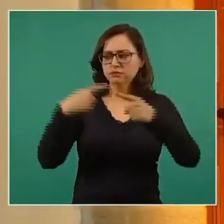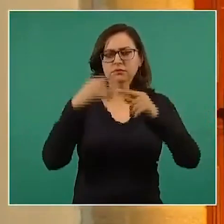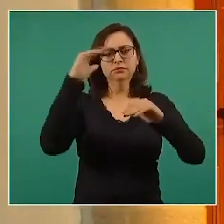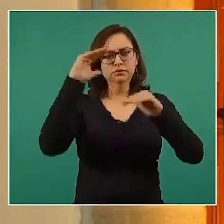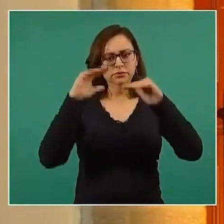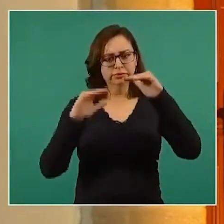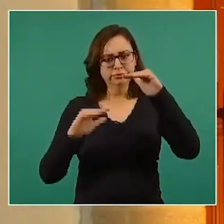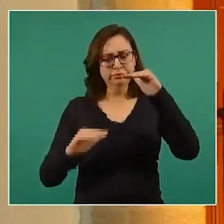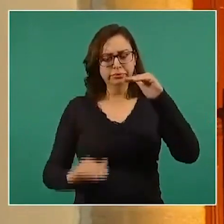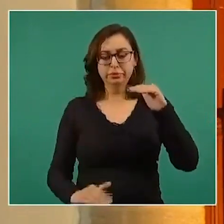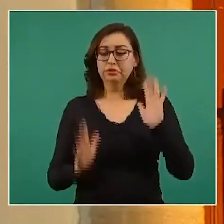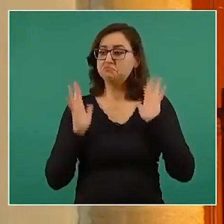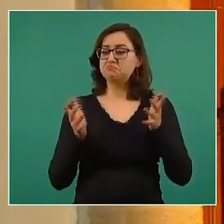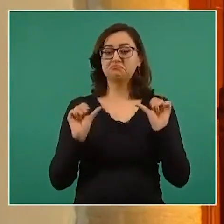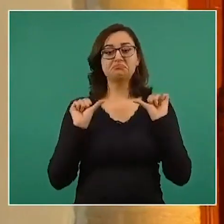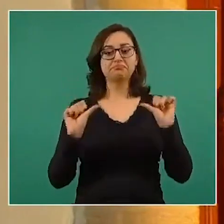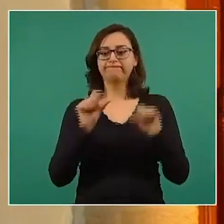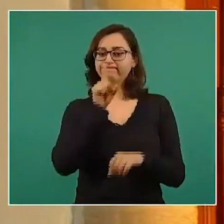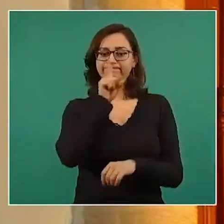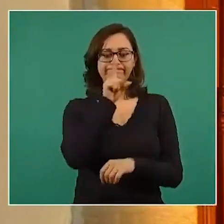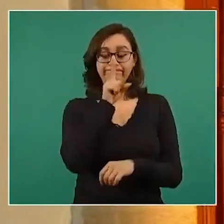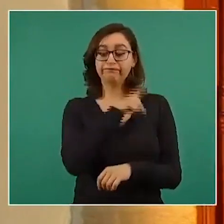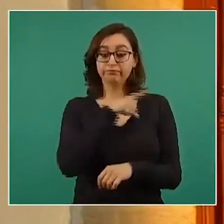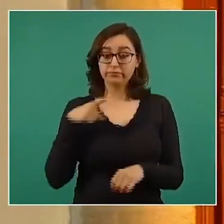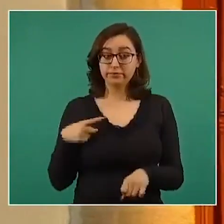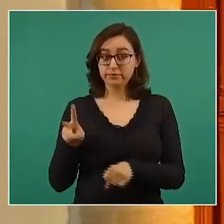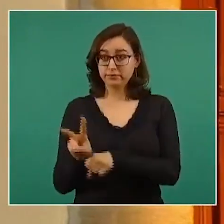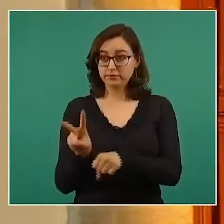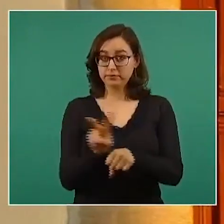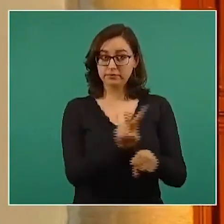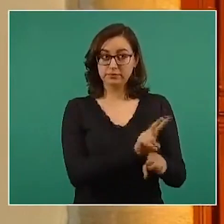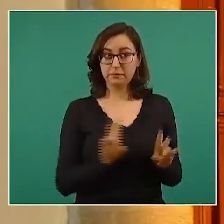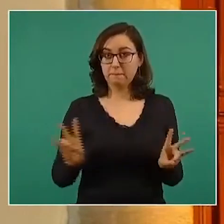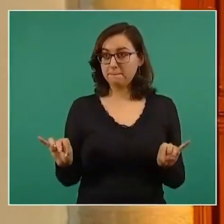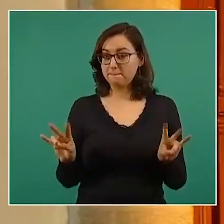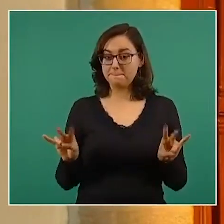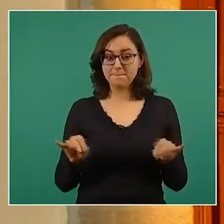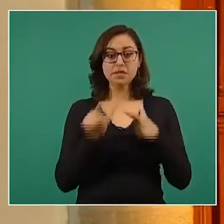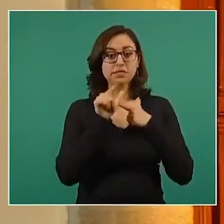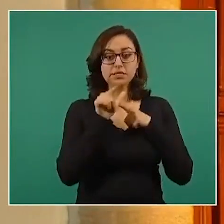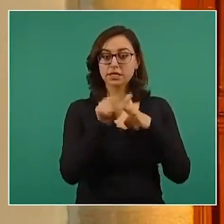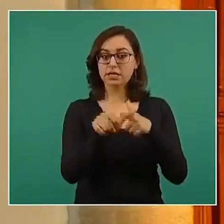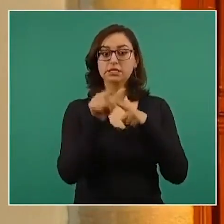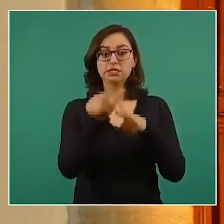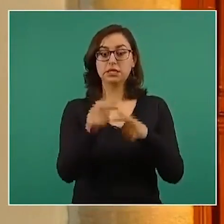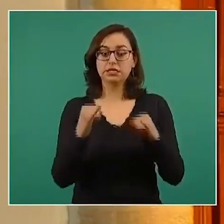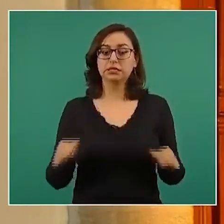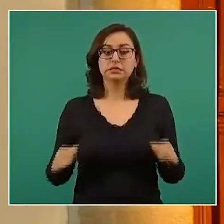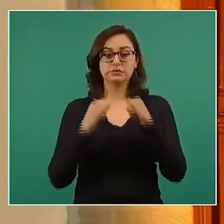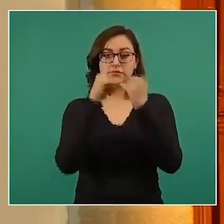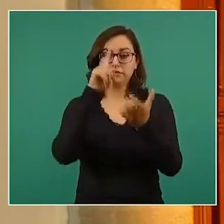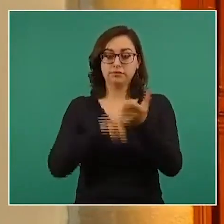podemos garantizar, por supuesto, seguimos con un comportamiento que requiere una vigilancia estrecha, y una estrategia que ha sido de gran utilidad en el instituto ha